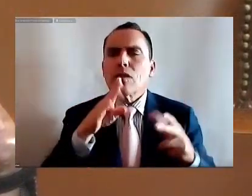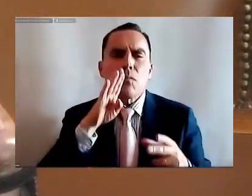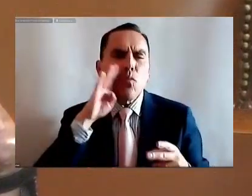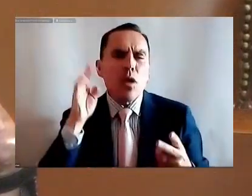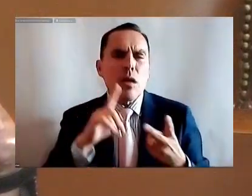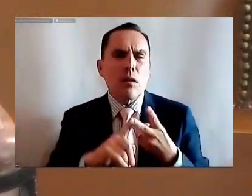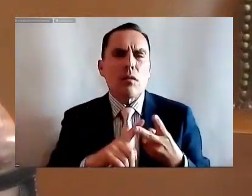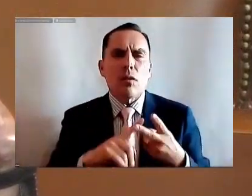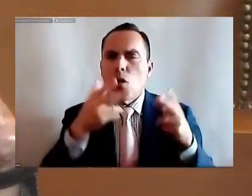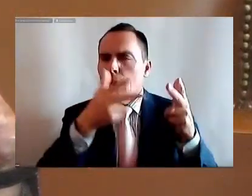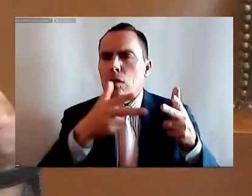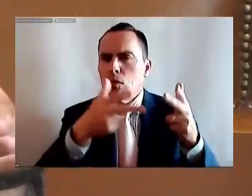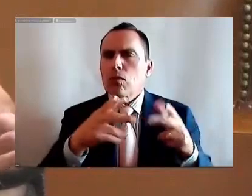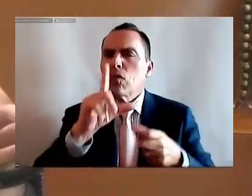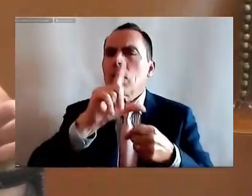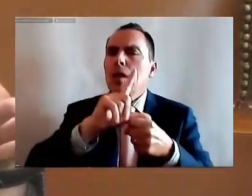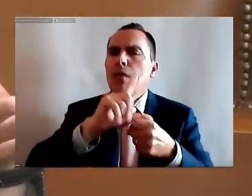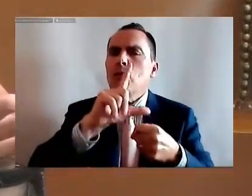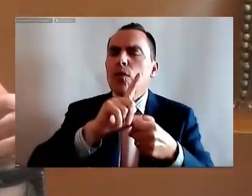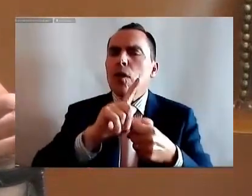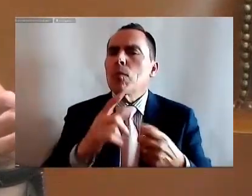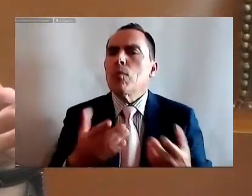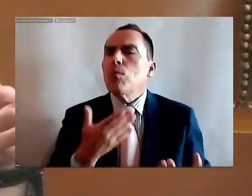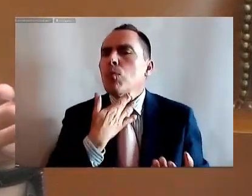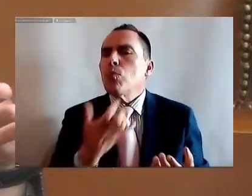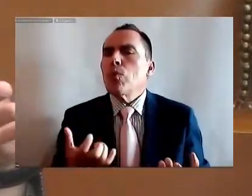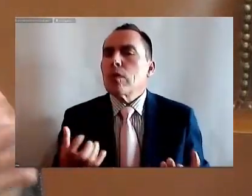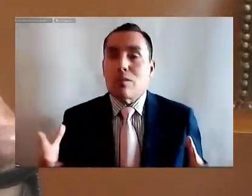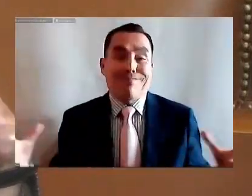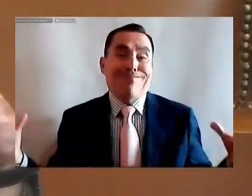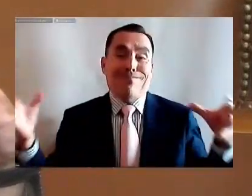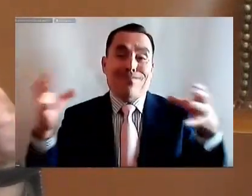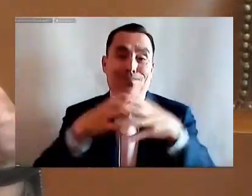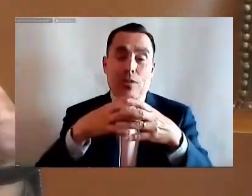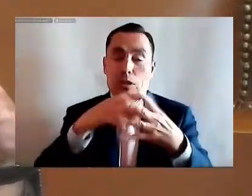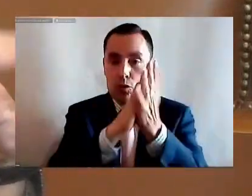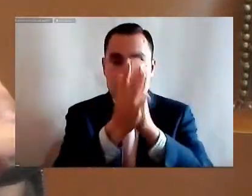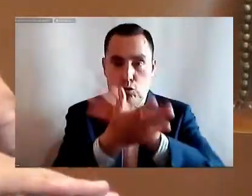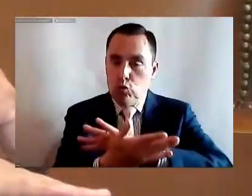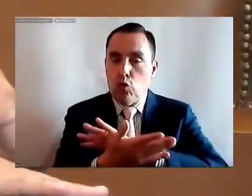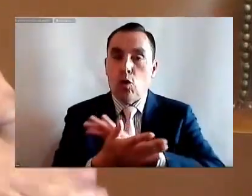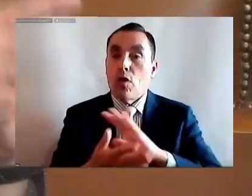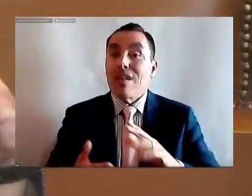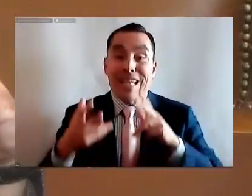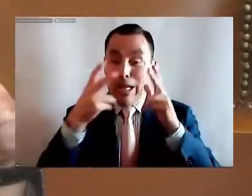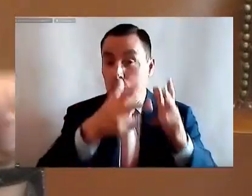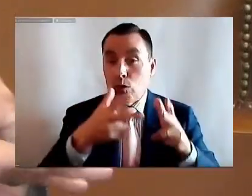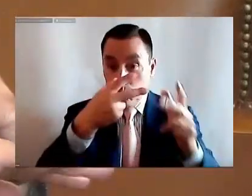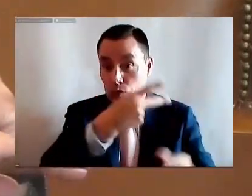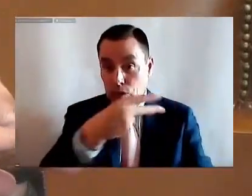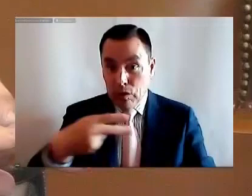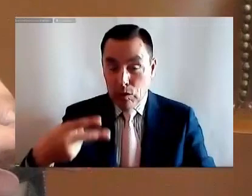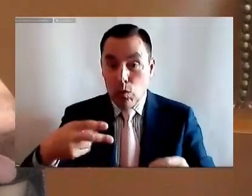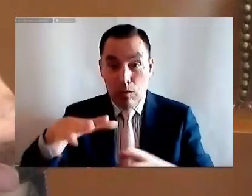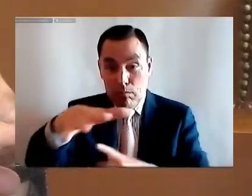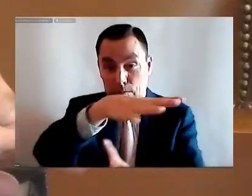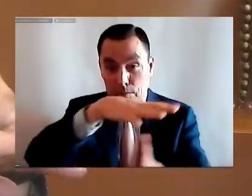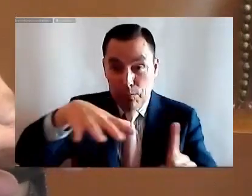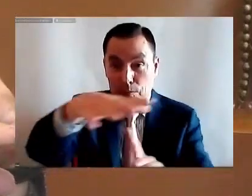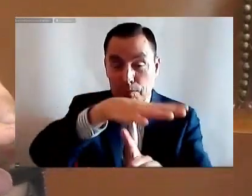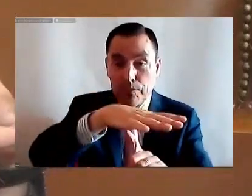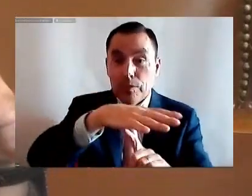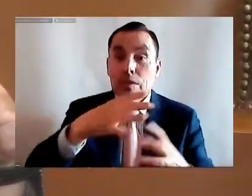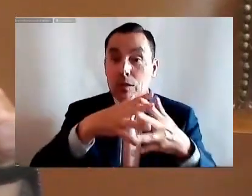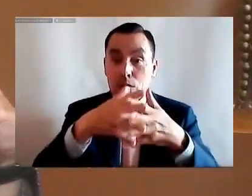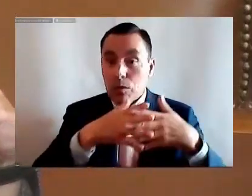Estados Unidos, porque ellos lo han metido todo por el acoso sexual ambiental, o sea, el acoso sexual ambiental de los americanos,